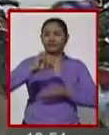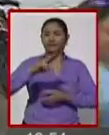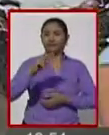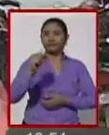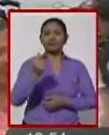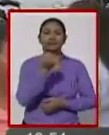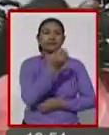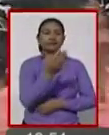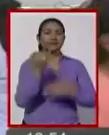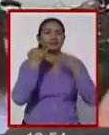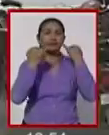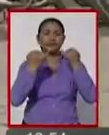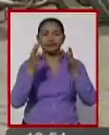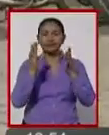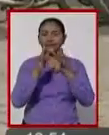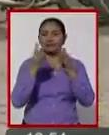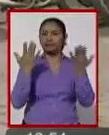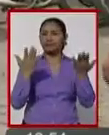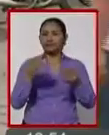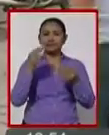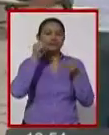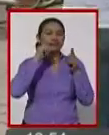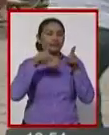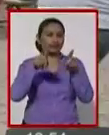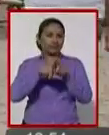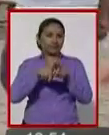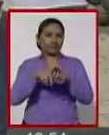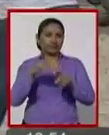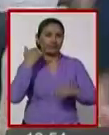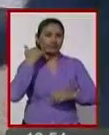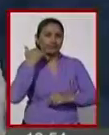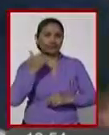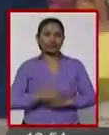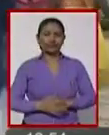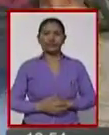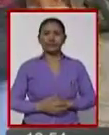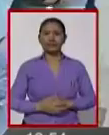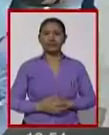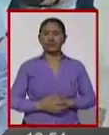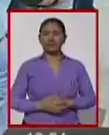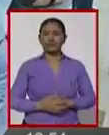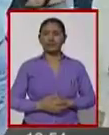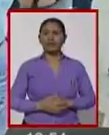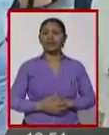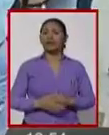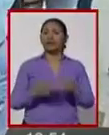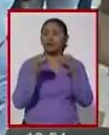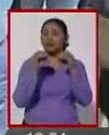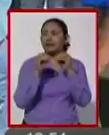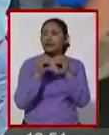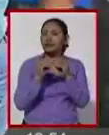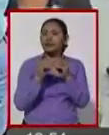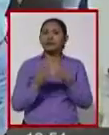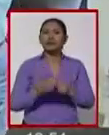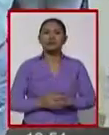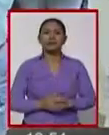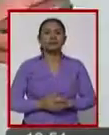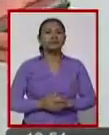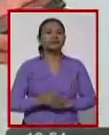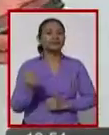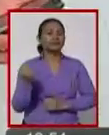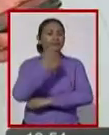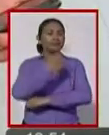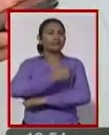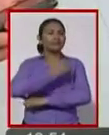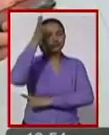para cualquier información. Ahí mi hermana le va a dar su número de teléfono. Y más que todo, digamos, por estos días